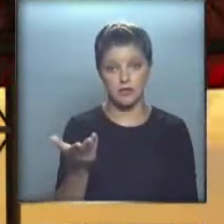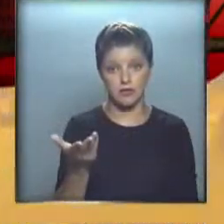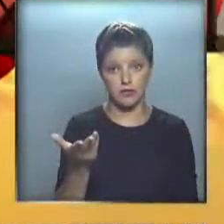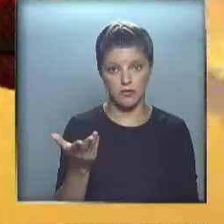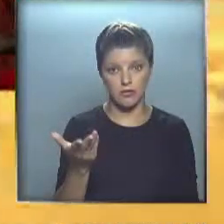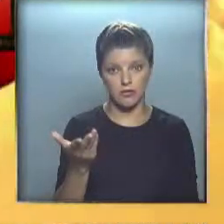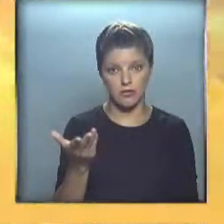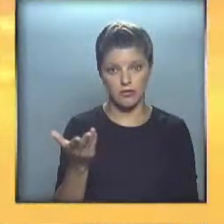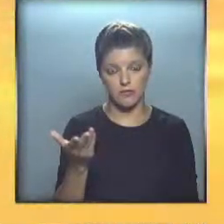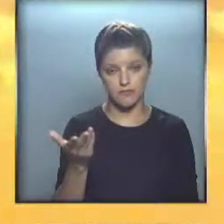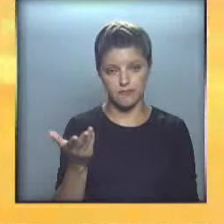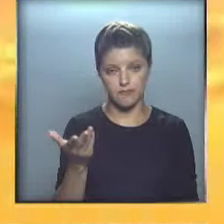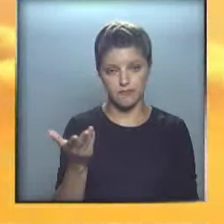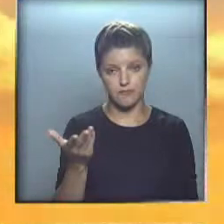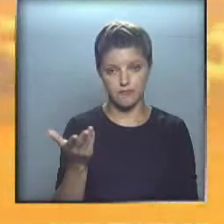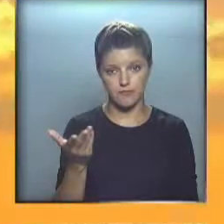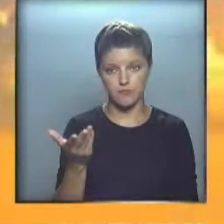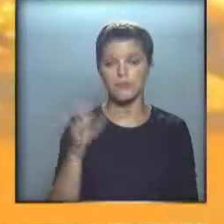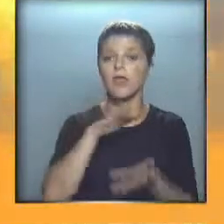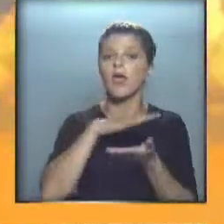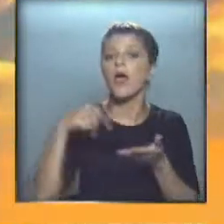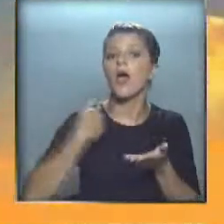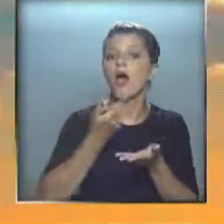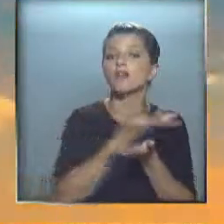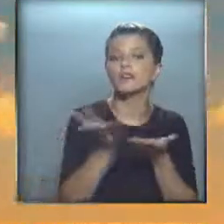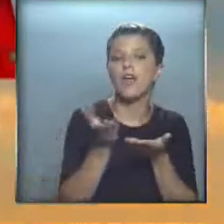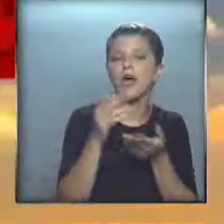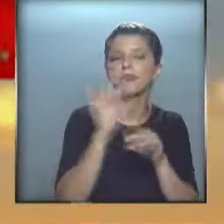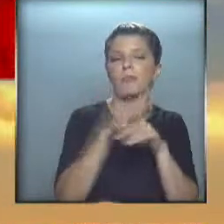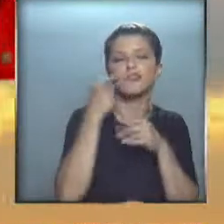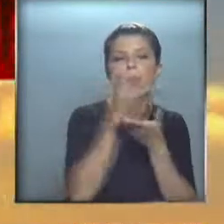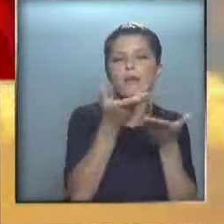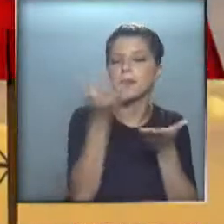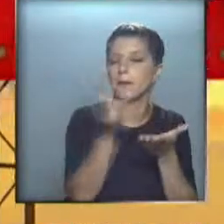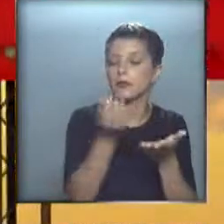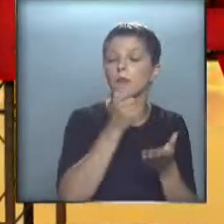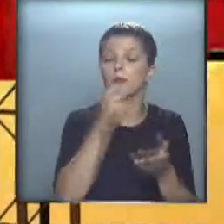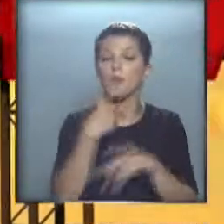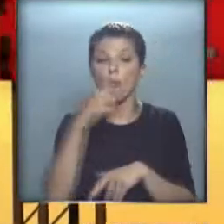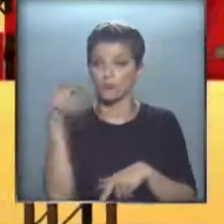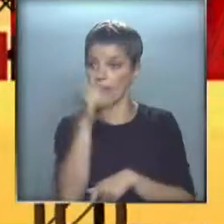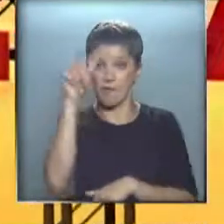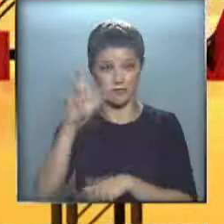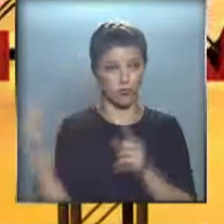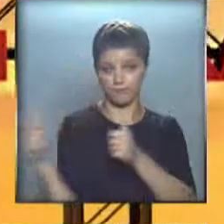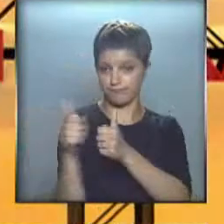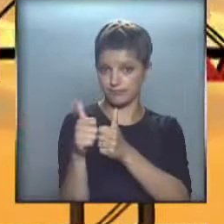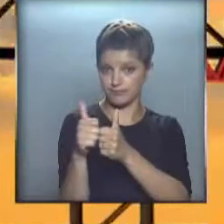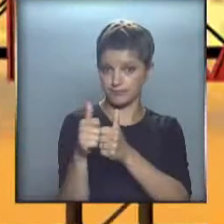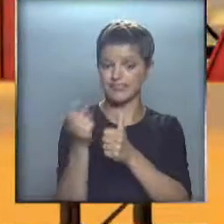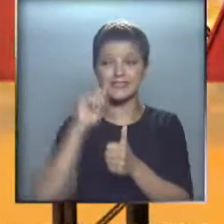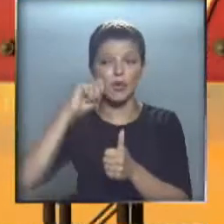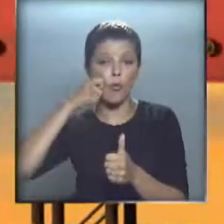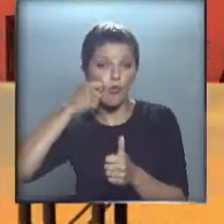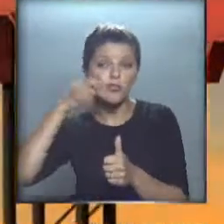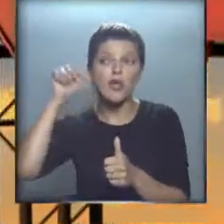básicamente en lo que es pura fachada. Es decir, que nosotros, tú te juntas con una persona si te gusta